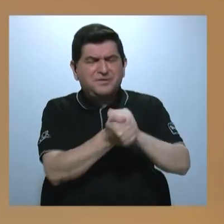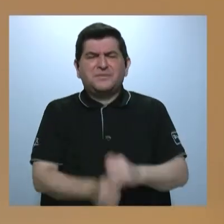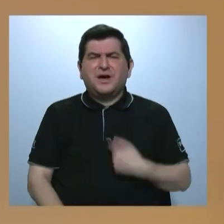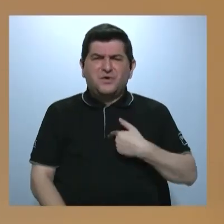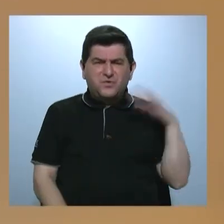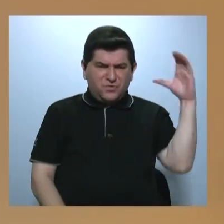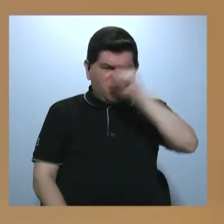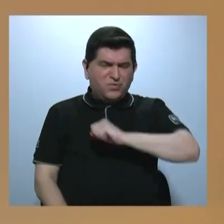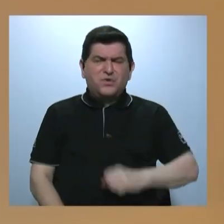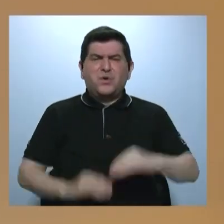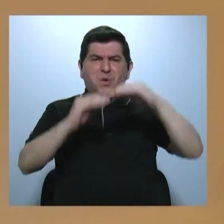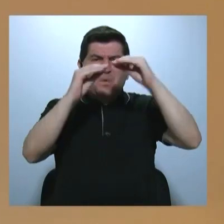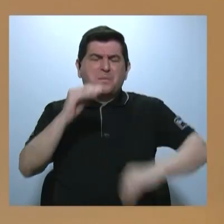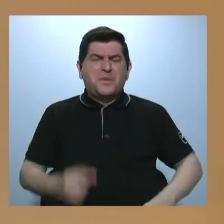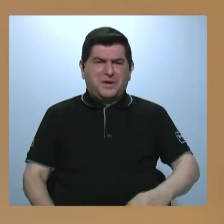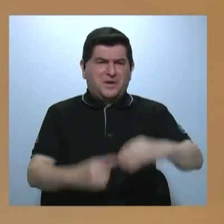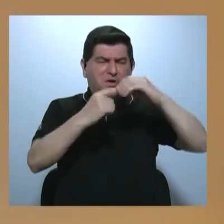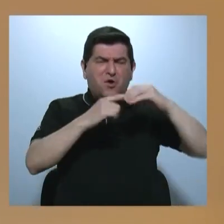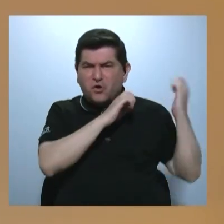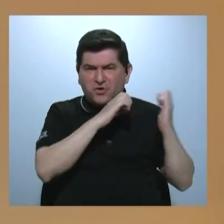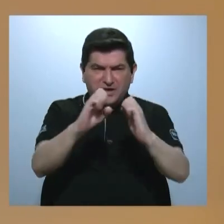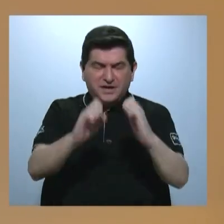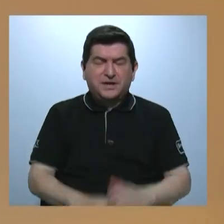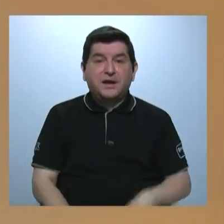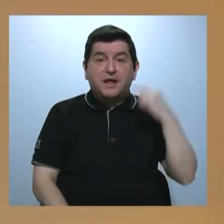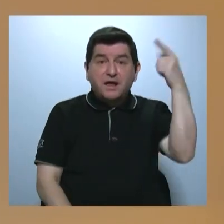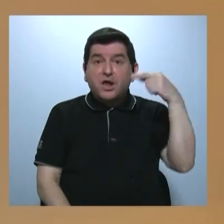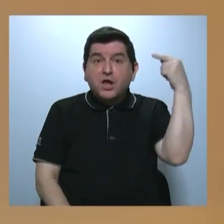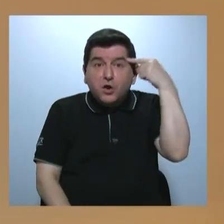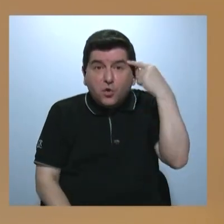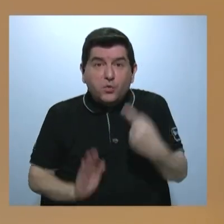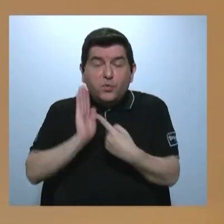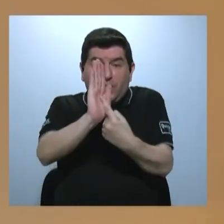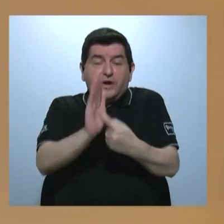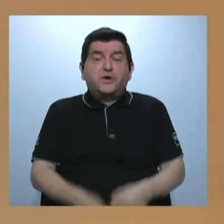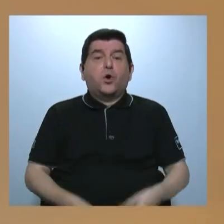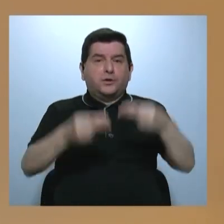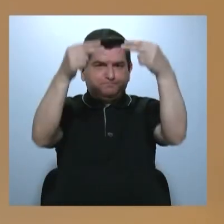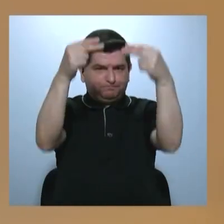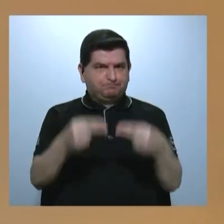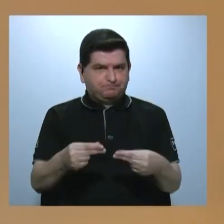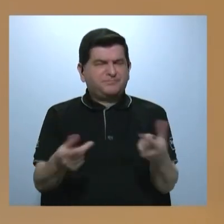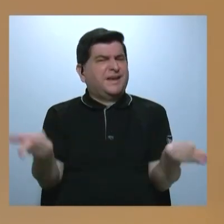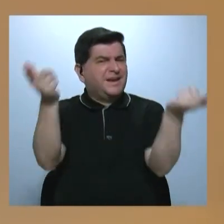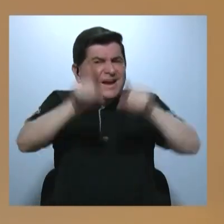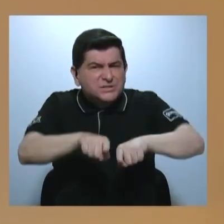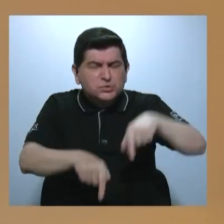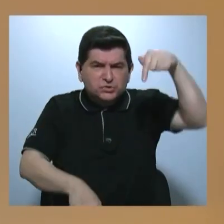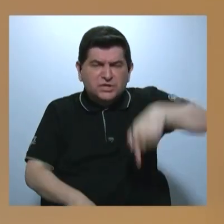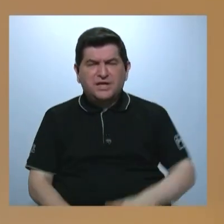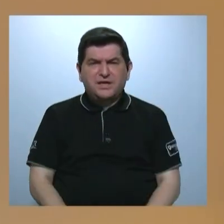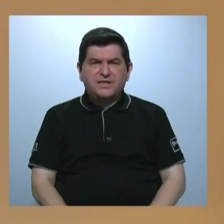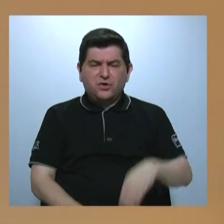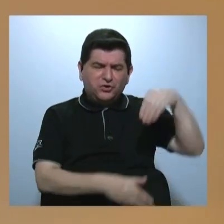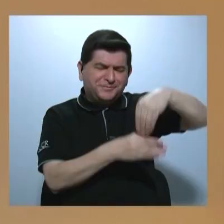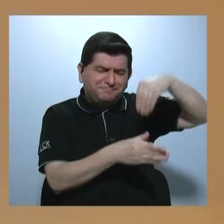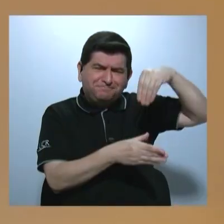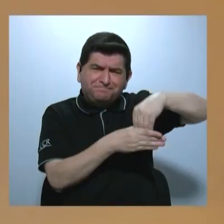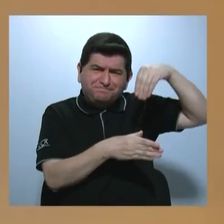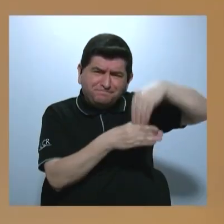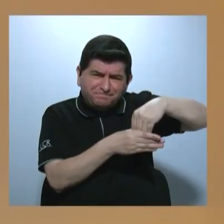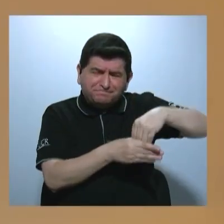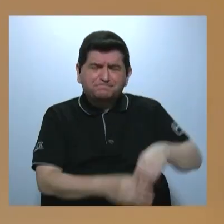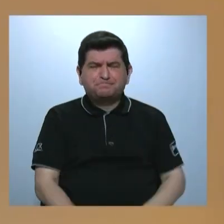que pierde prioridad estratégica y al final la prioridad de un gobierno se refleja en el presupuesto. ¿Y qué pasa? Que hoy muchas de estas inversiones se